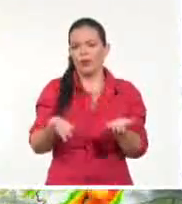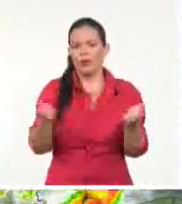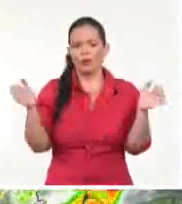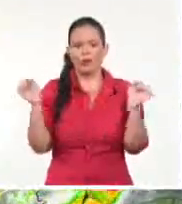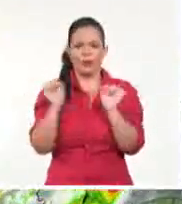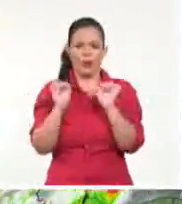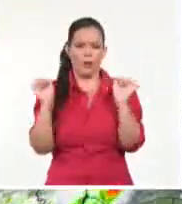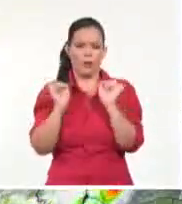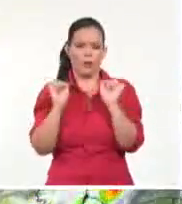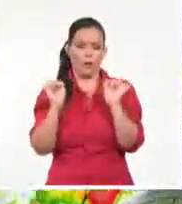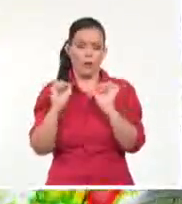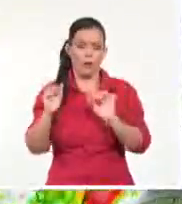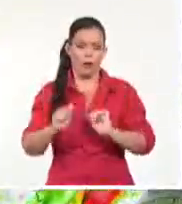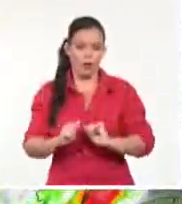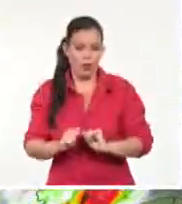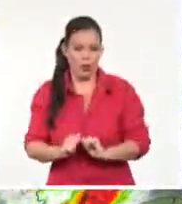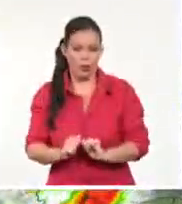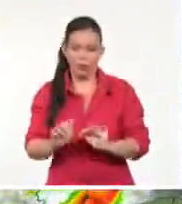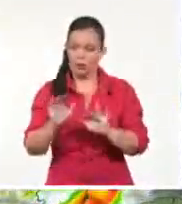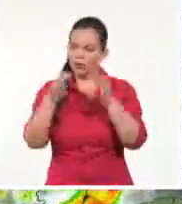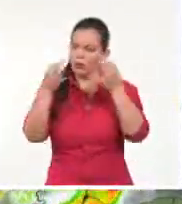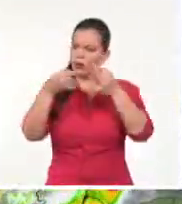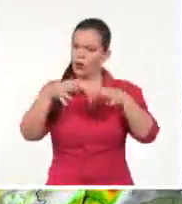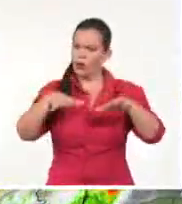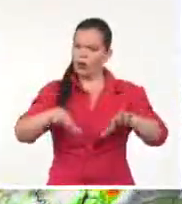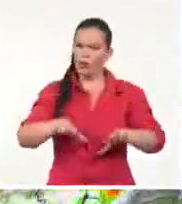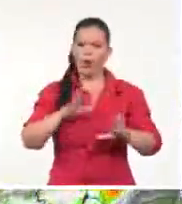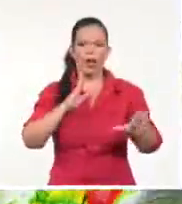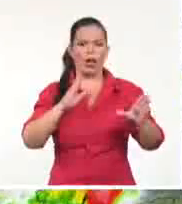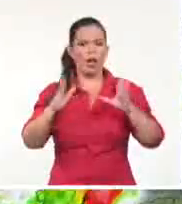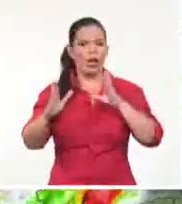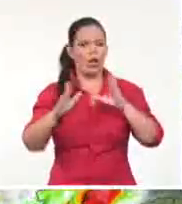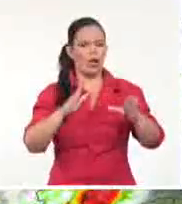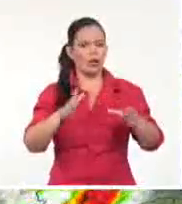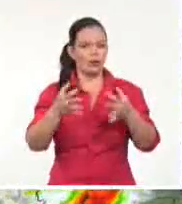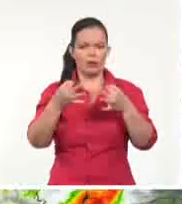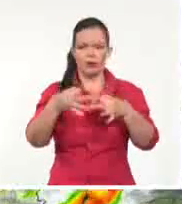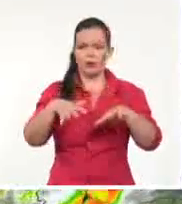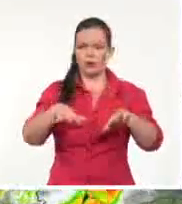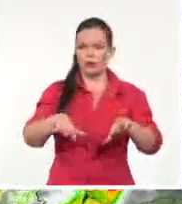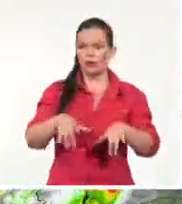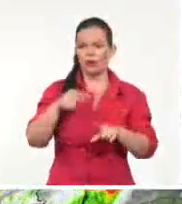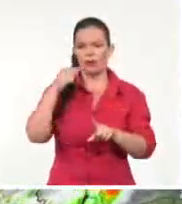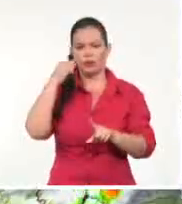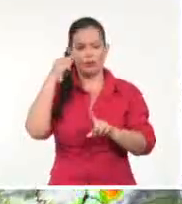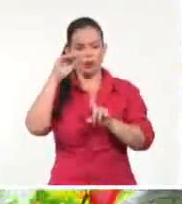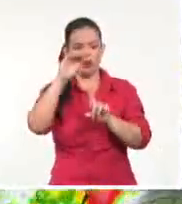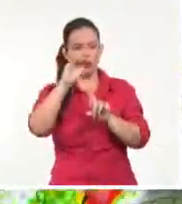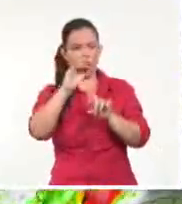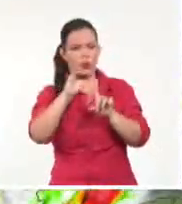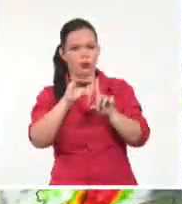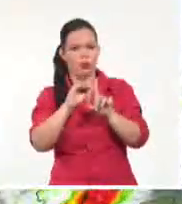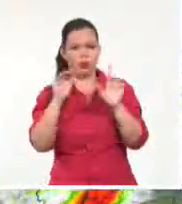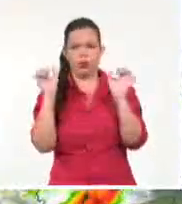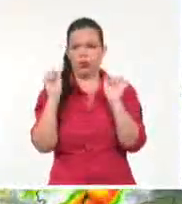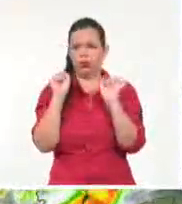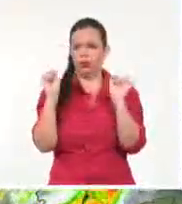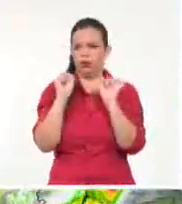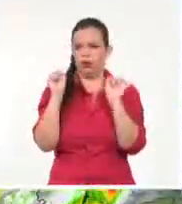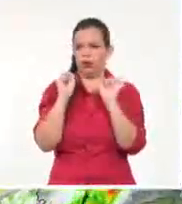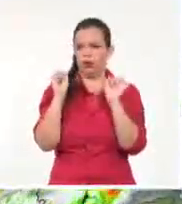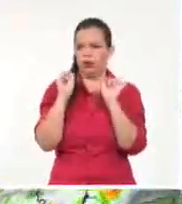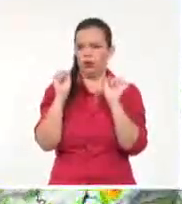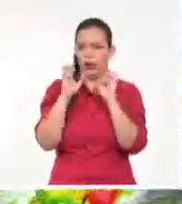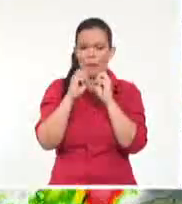esas características, con las características que tiene esa masa de aire, se ha notado un descenso en las temperaturas durante la madrugada, ligeramente